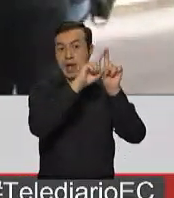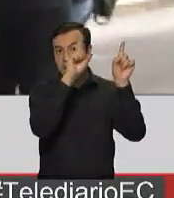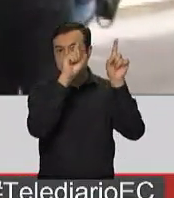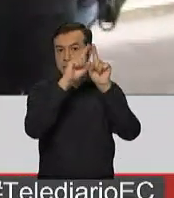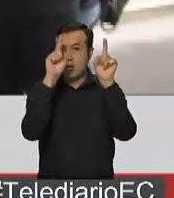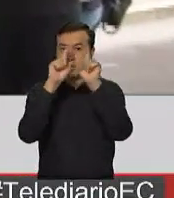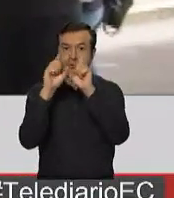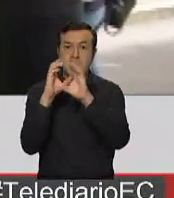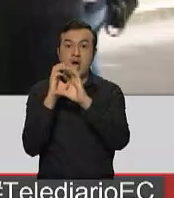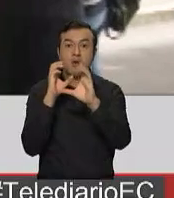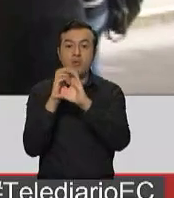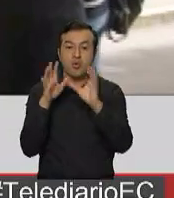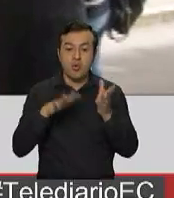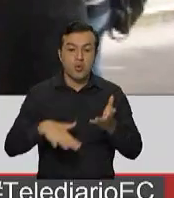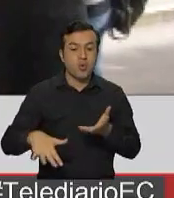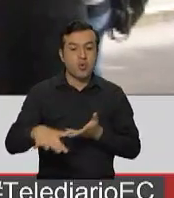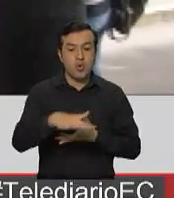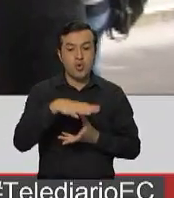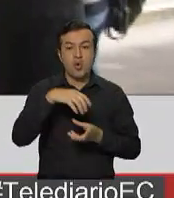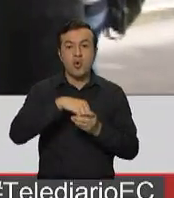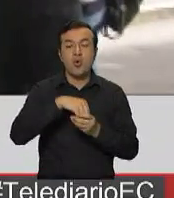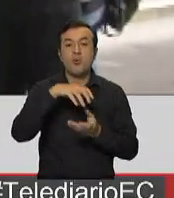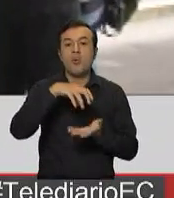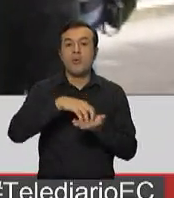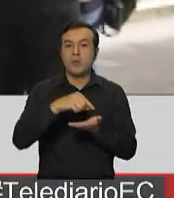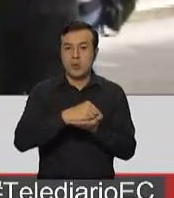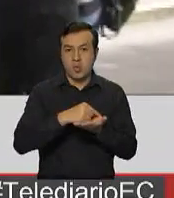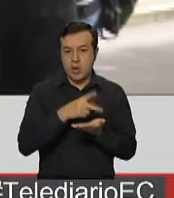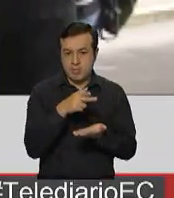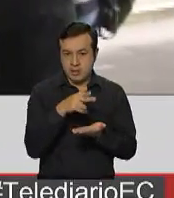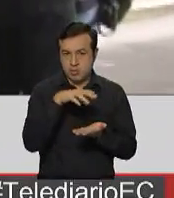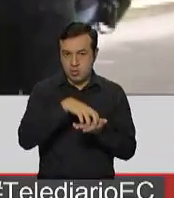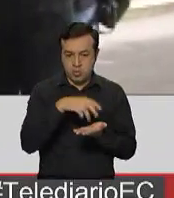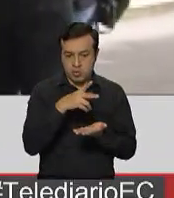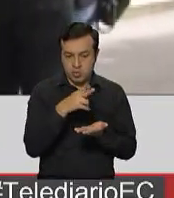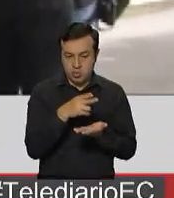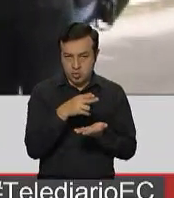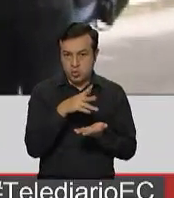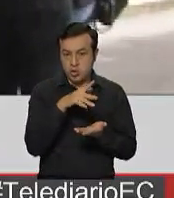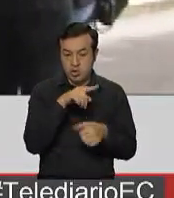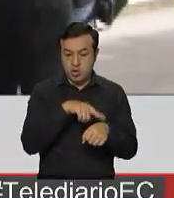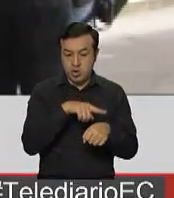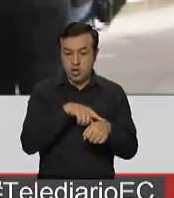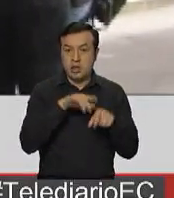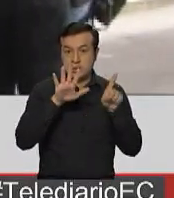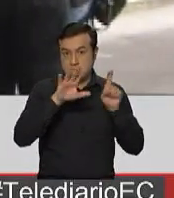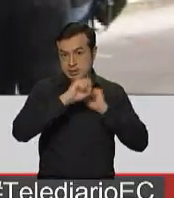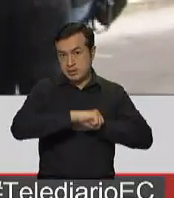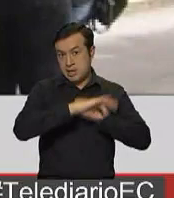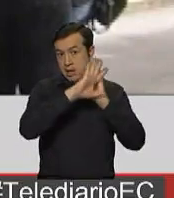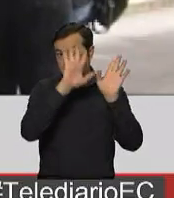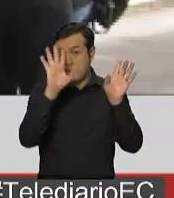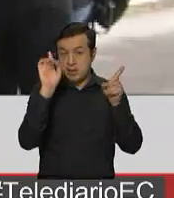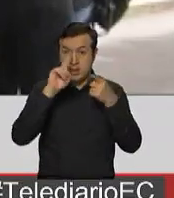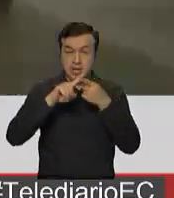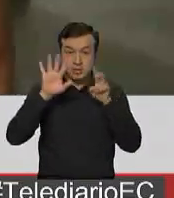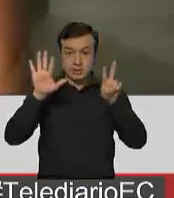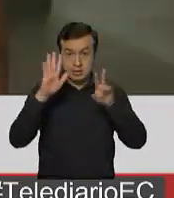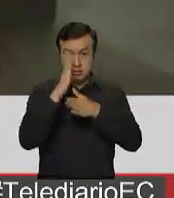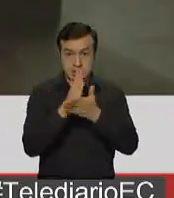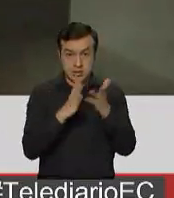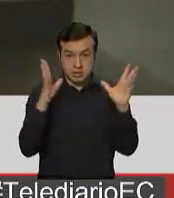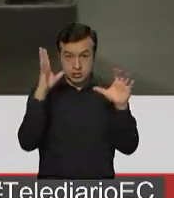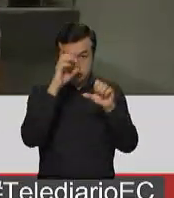empiezan a operar en cantones de la provincia del Guayas en horario de 6:00 a.m. a 7:30 p.m. por el momento.